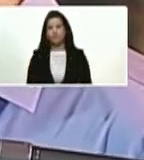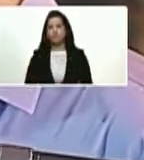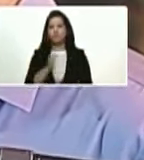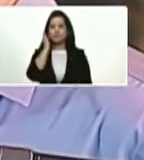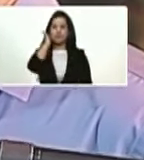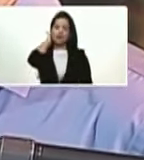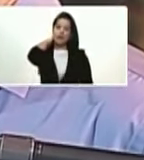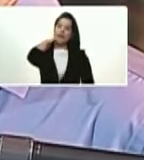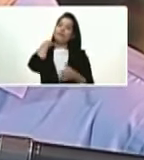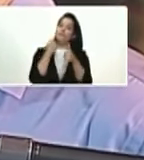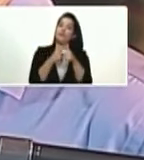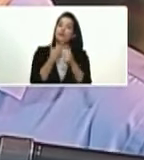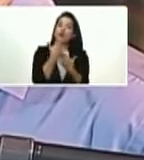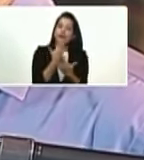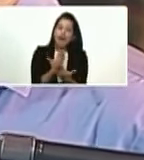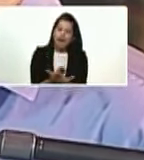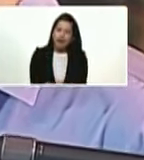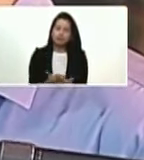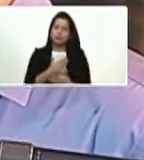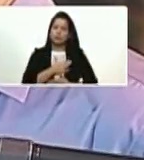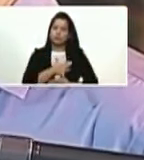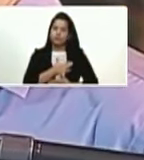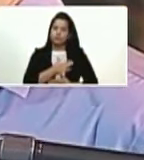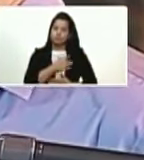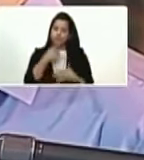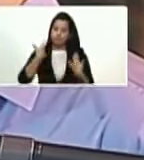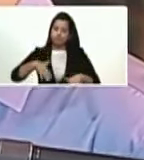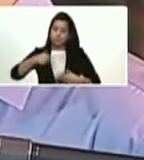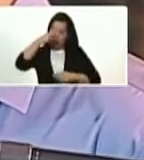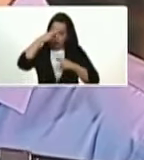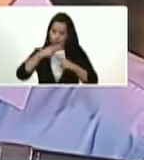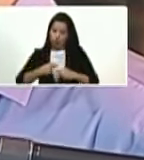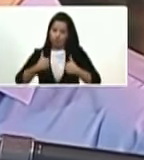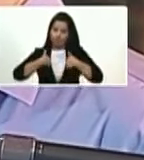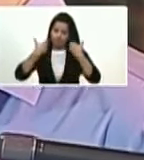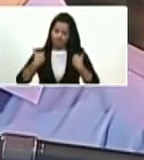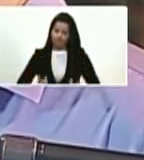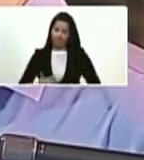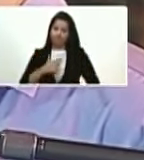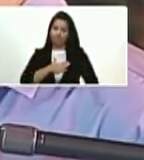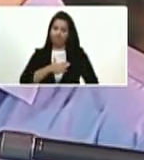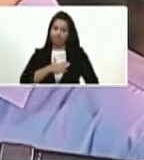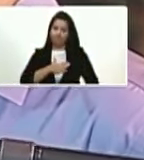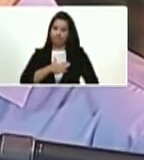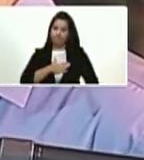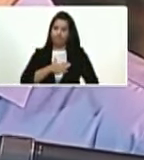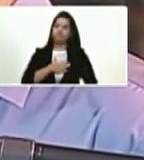muy honrado y que ese agradecimiento y esa honra que siento,